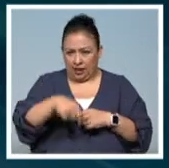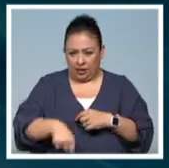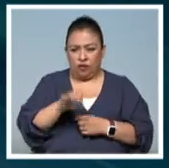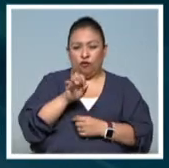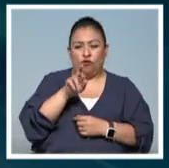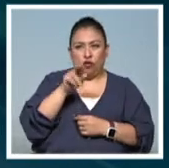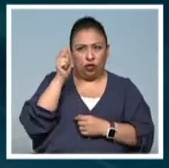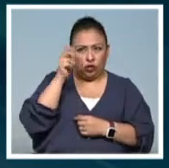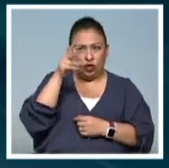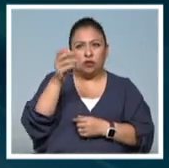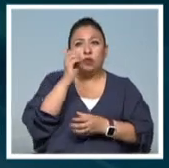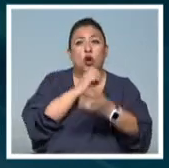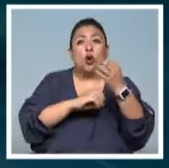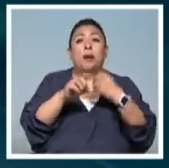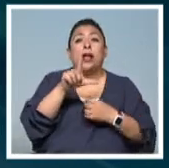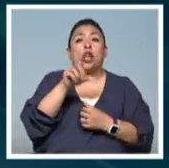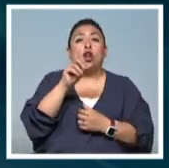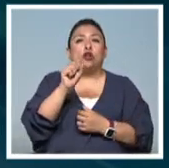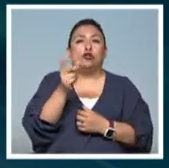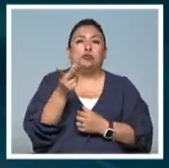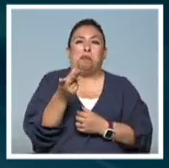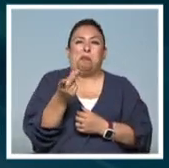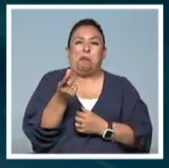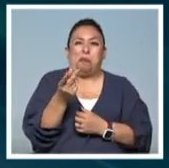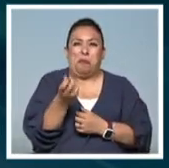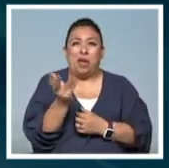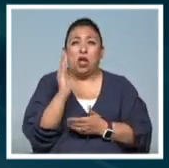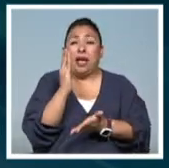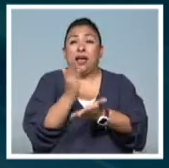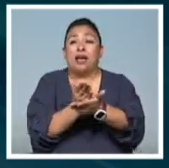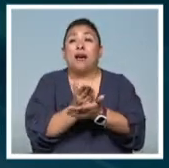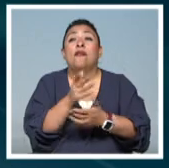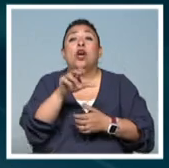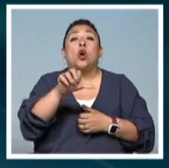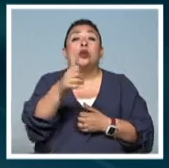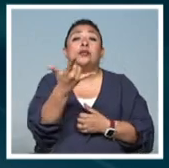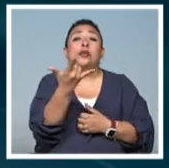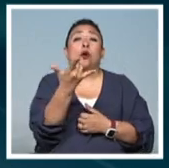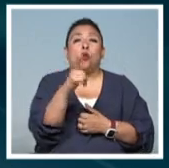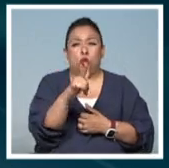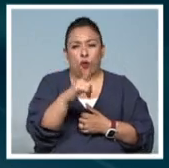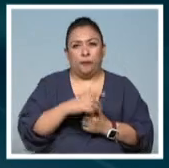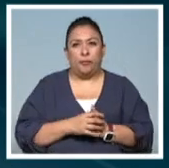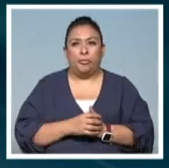Foro Shakespeare en la obra Los perros. Estará hasta el próximo 11 de julio.